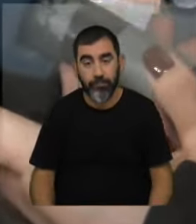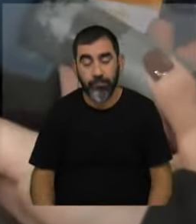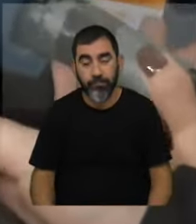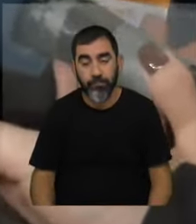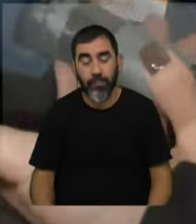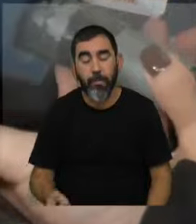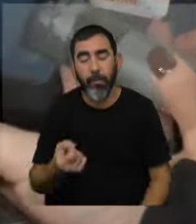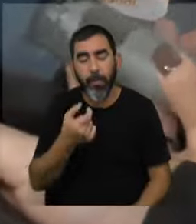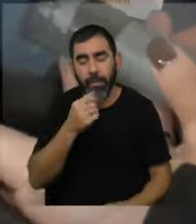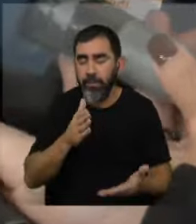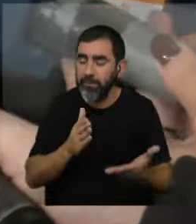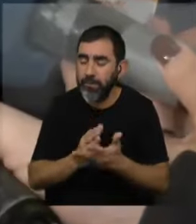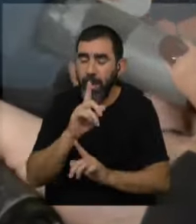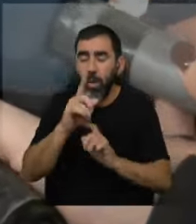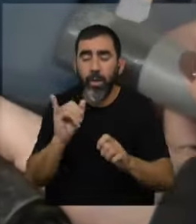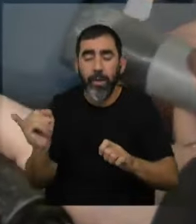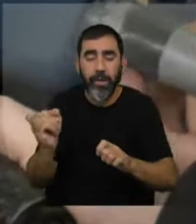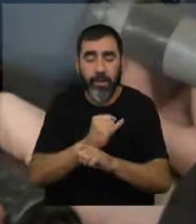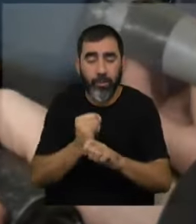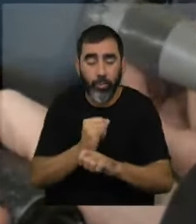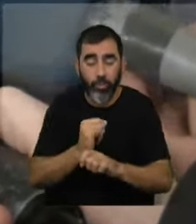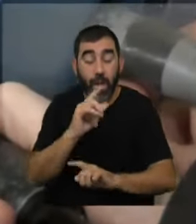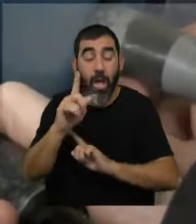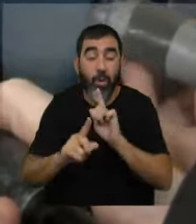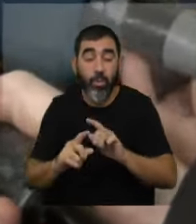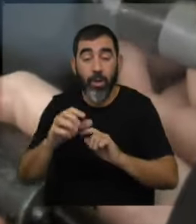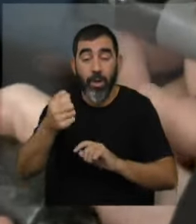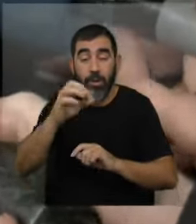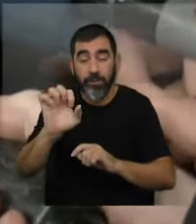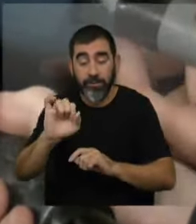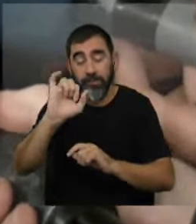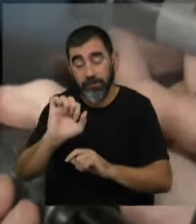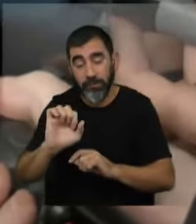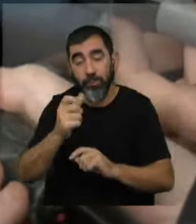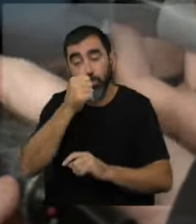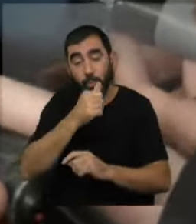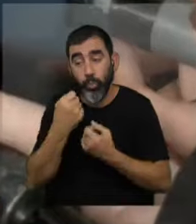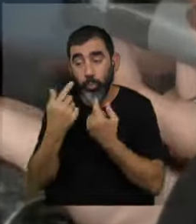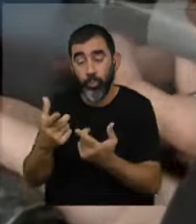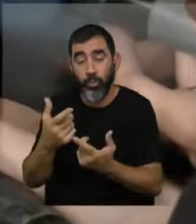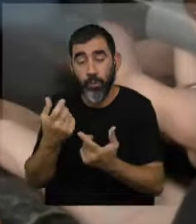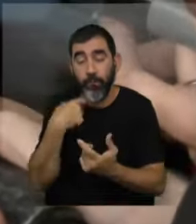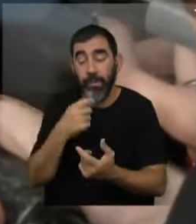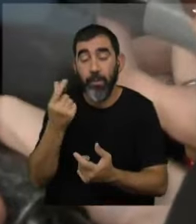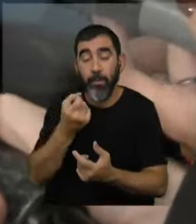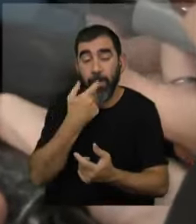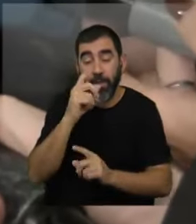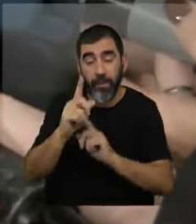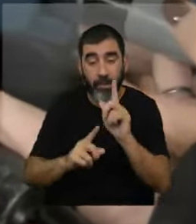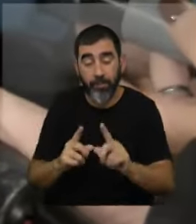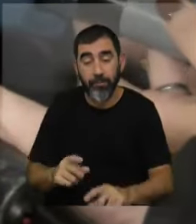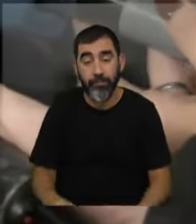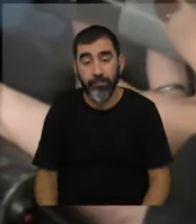sucedió siempre en algunas instituciones en otras hace di dio soluciones a la falta de medicamentos que tuvo en un